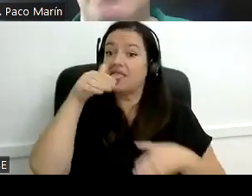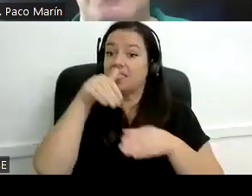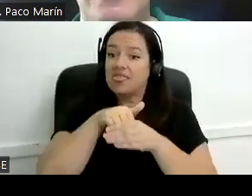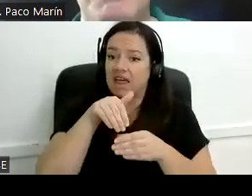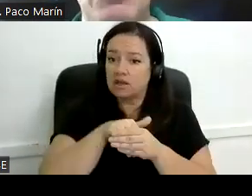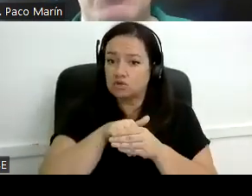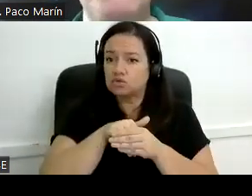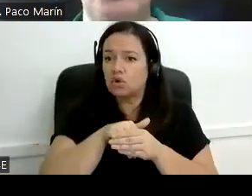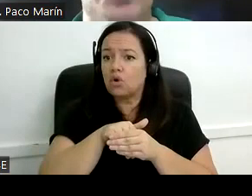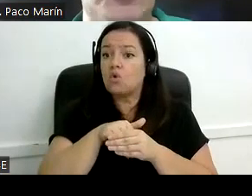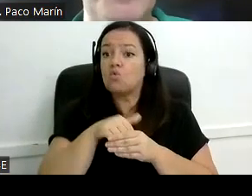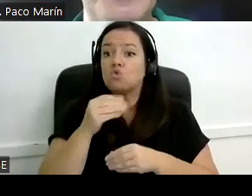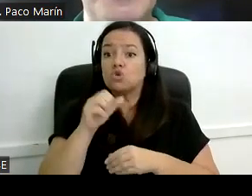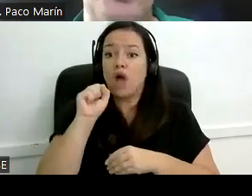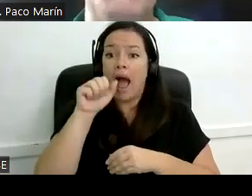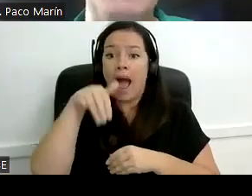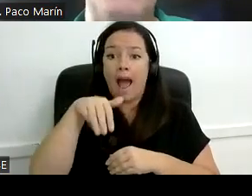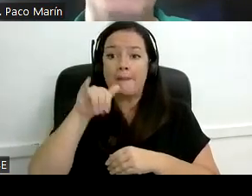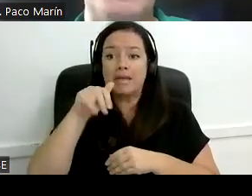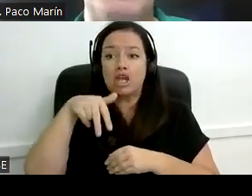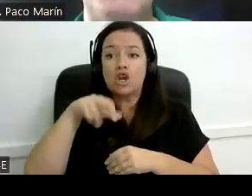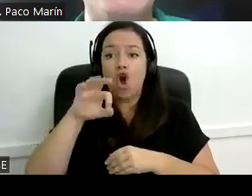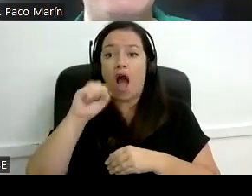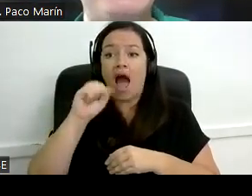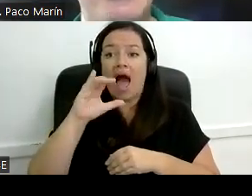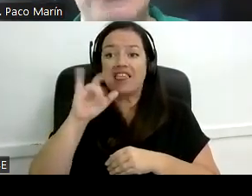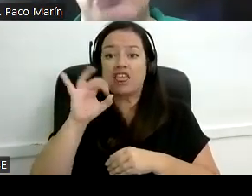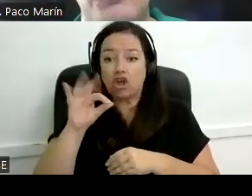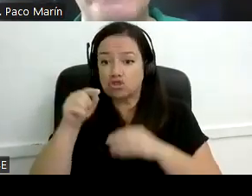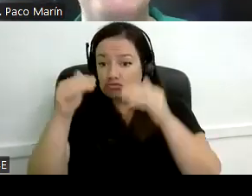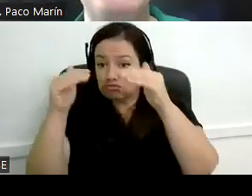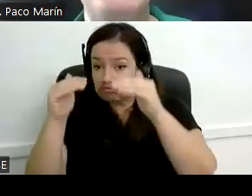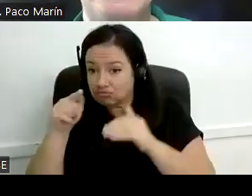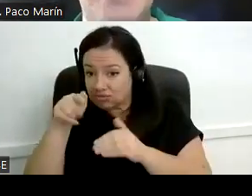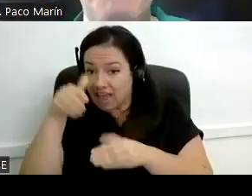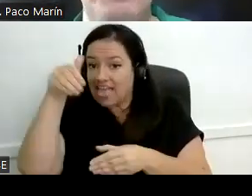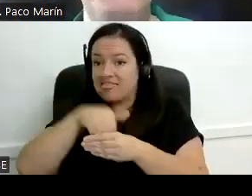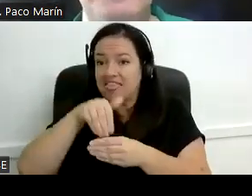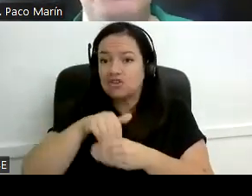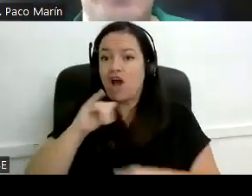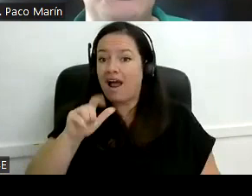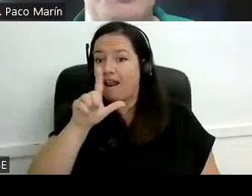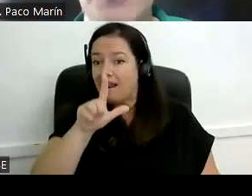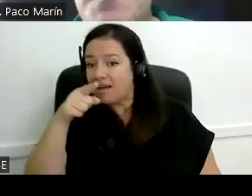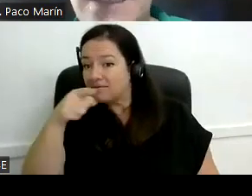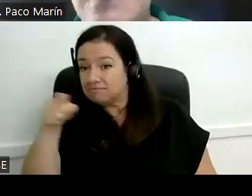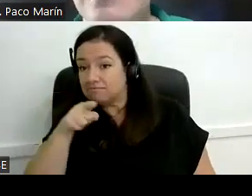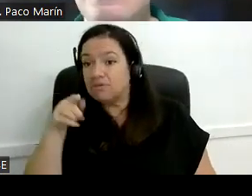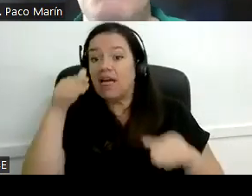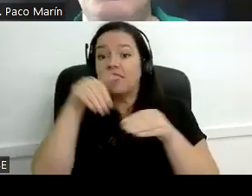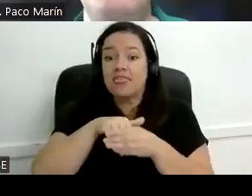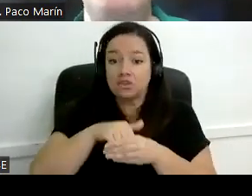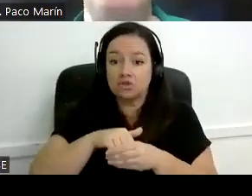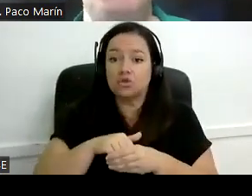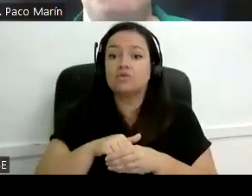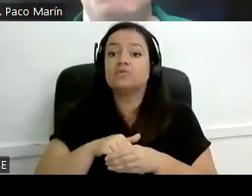varios aminoácidos, como son la serina, glutamina, leucina, la valina y la isoleucina, que por definición, salvo la glutamina,